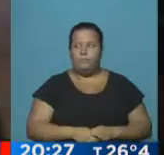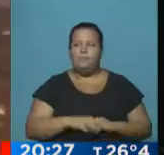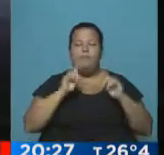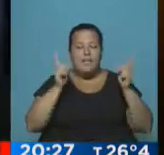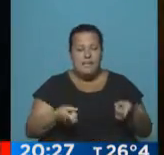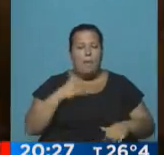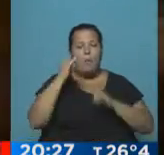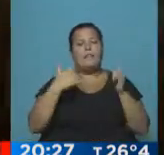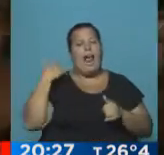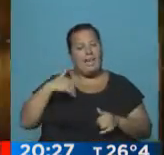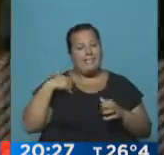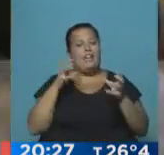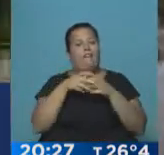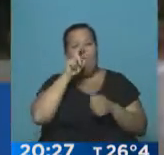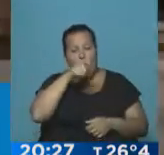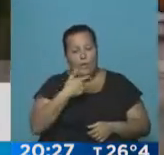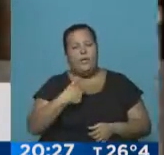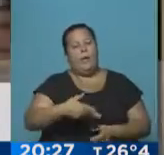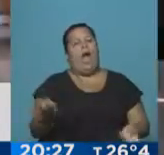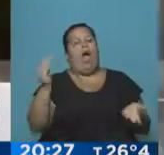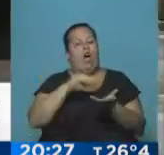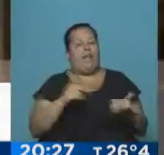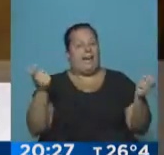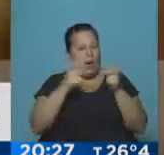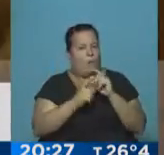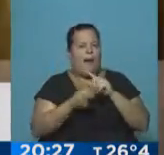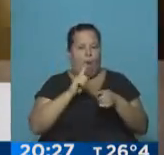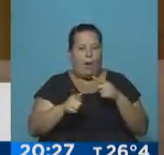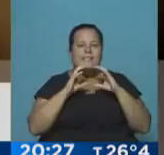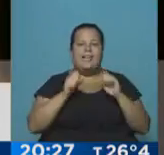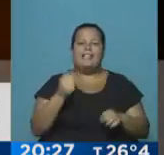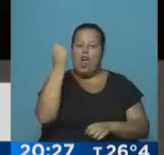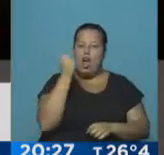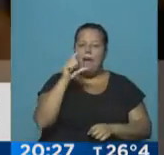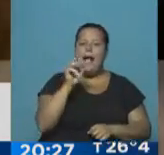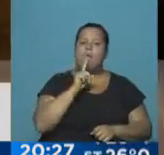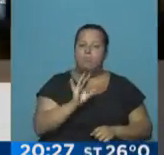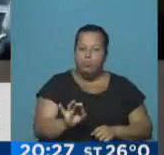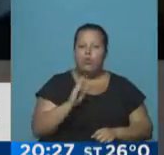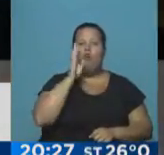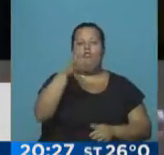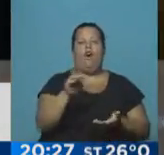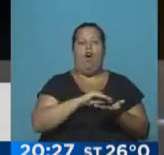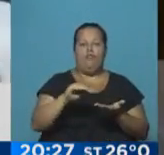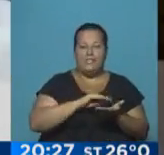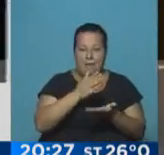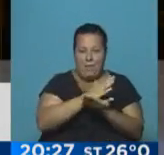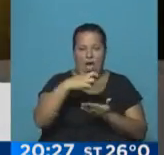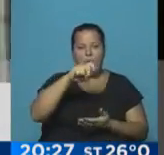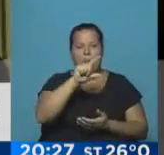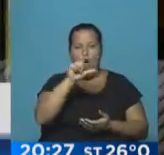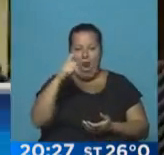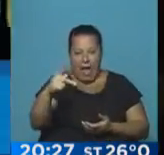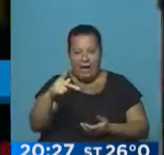También le adelantamos que Argentina y los fondos buitre vuelven a reunirse en busca de un acuerdo. El secretario de Finanzas, Luis Caputo, ingresó a las oficinas del mediador Daniel